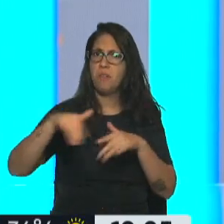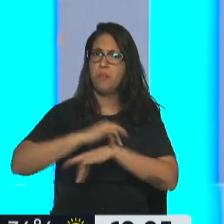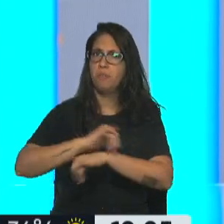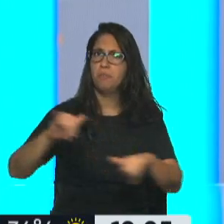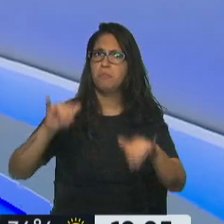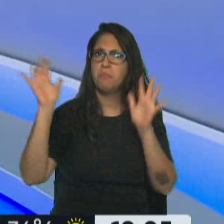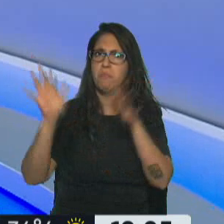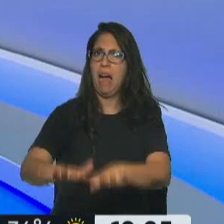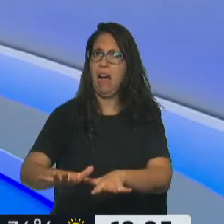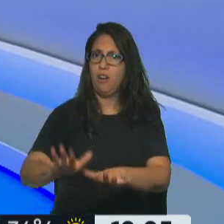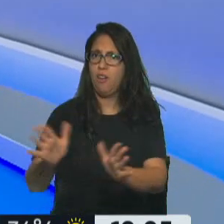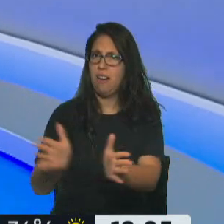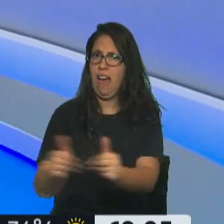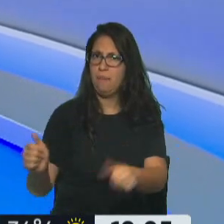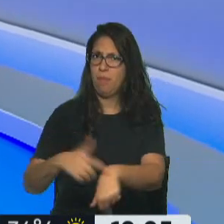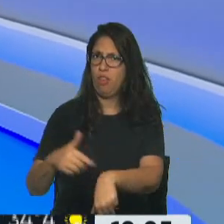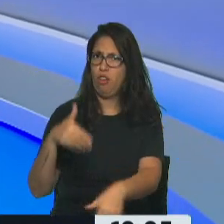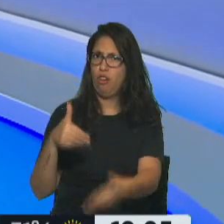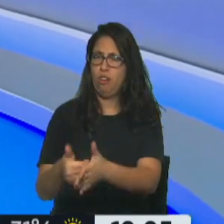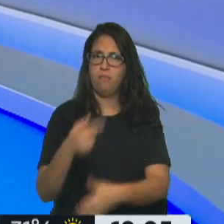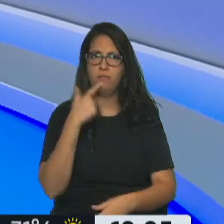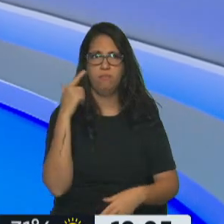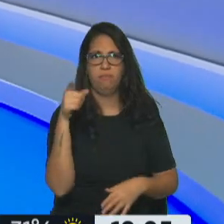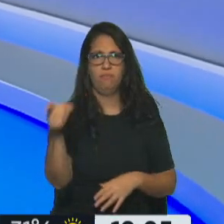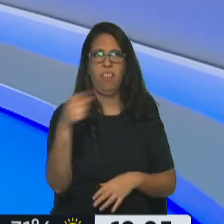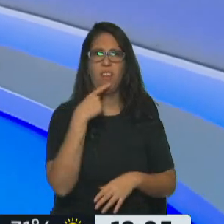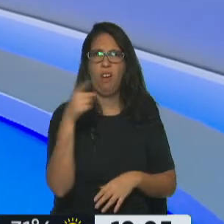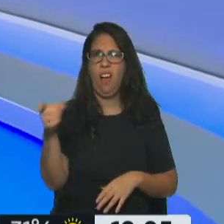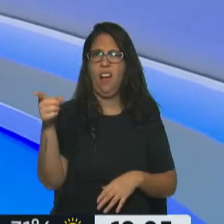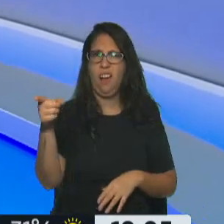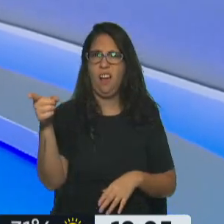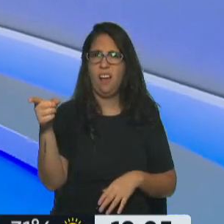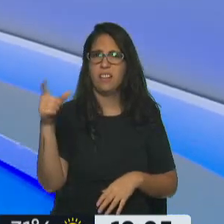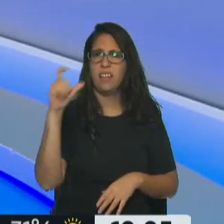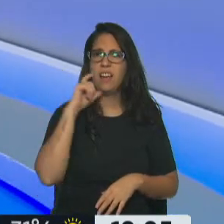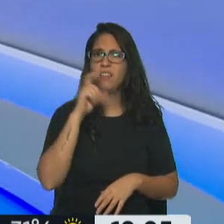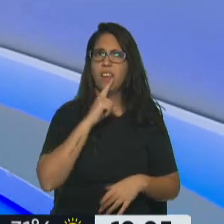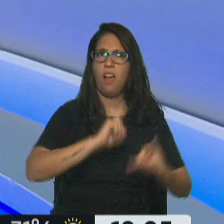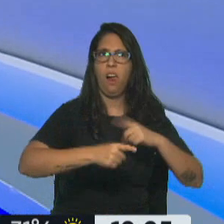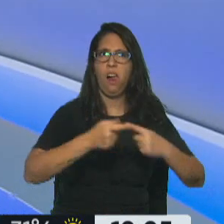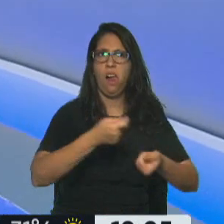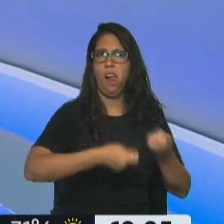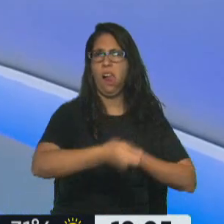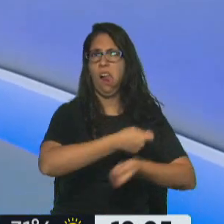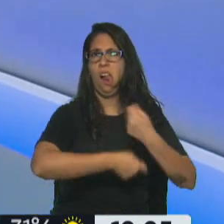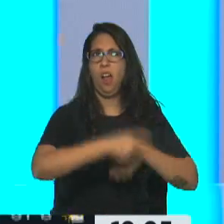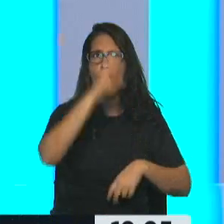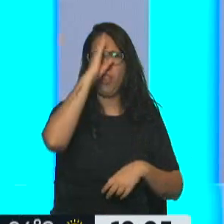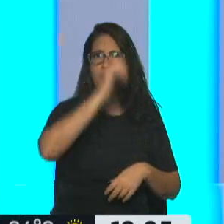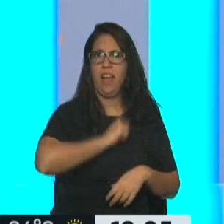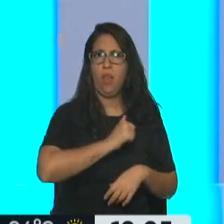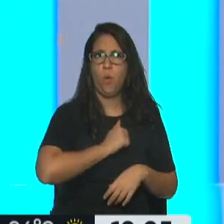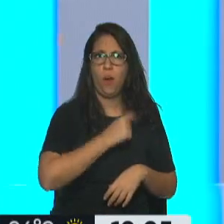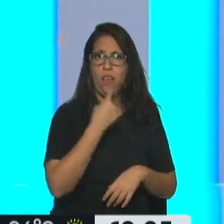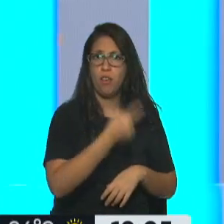prontamente y ahí acusó a la central Obrera de haber negociado con la dictadura hizo una comparación de este